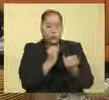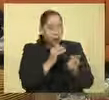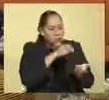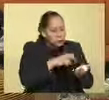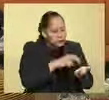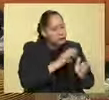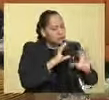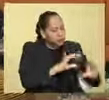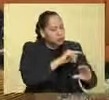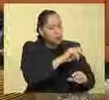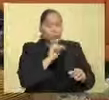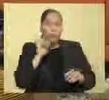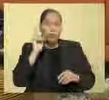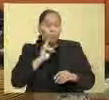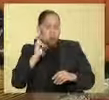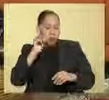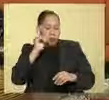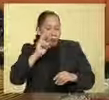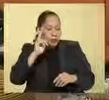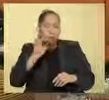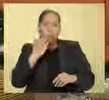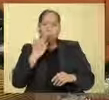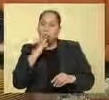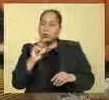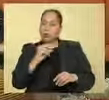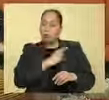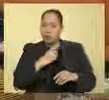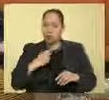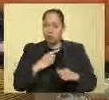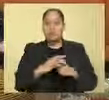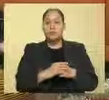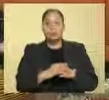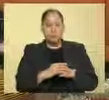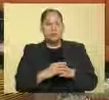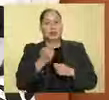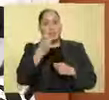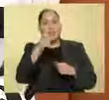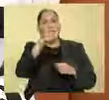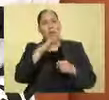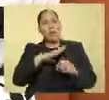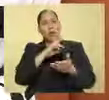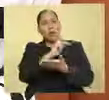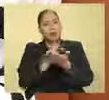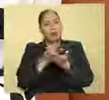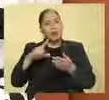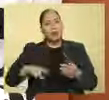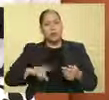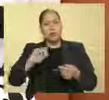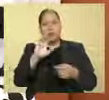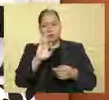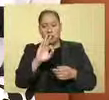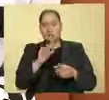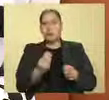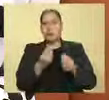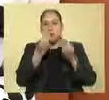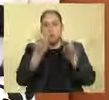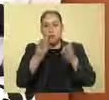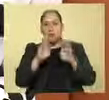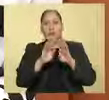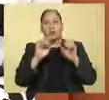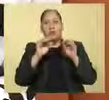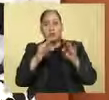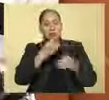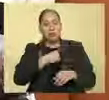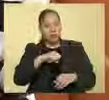en estas adicciones, claro. ¿No? Como es el consumo del tabaco. Sin duda también hay muchos programas que el gobierno de la Ciudad de México brinda en instituciones de